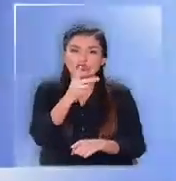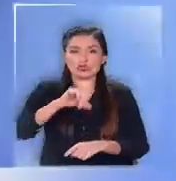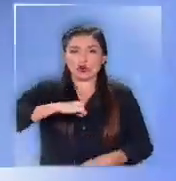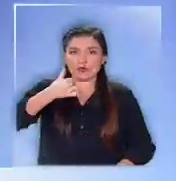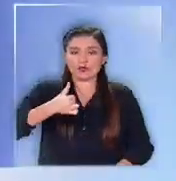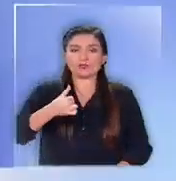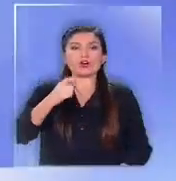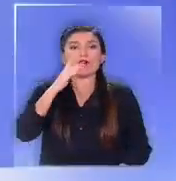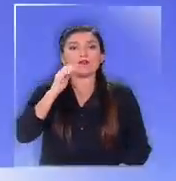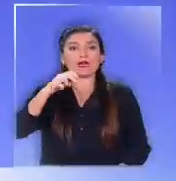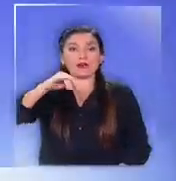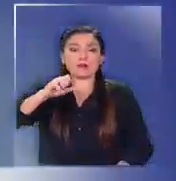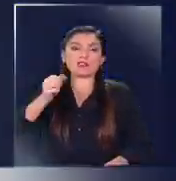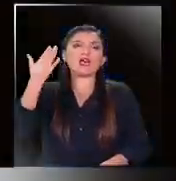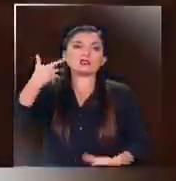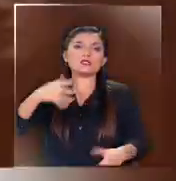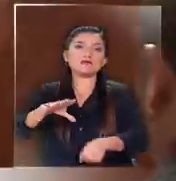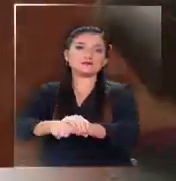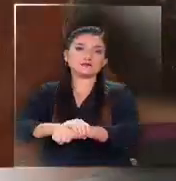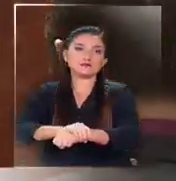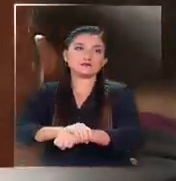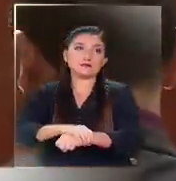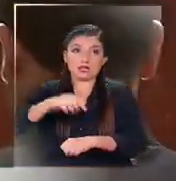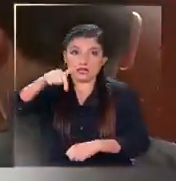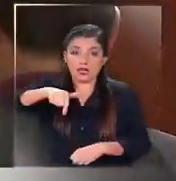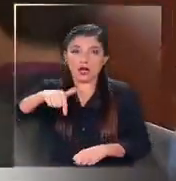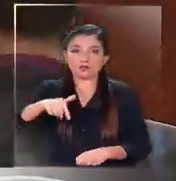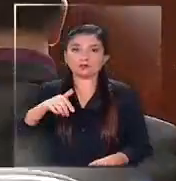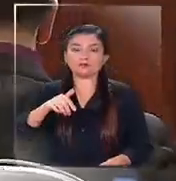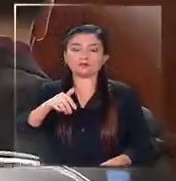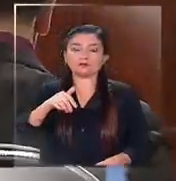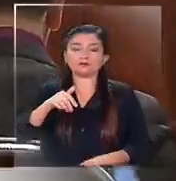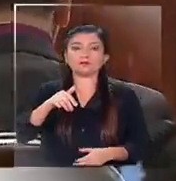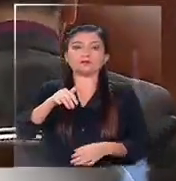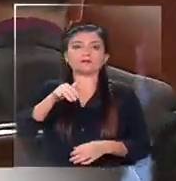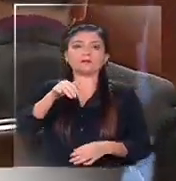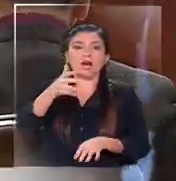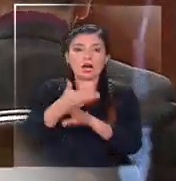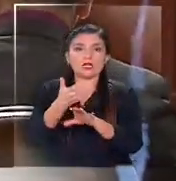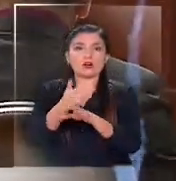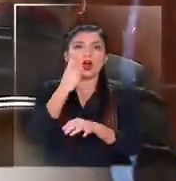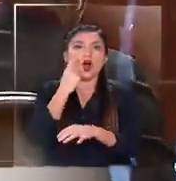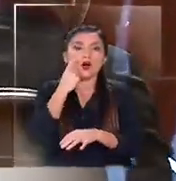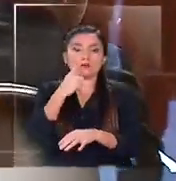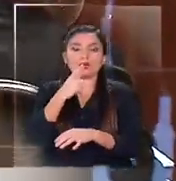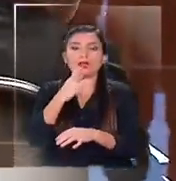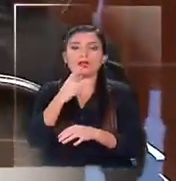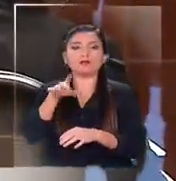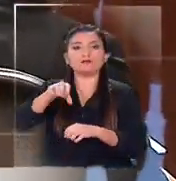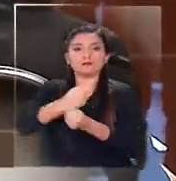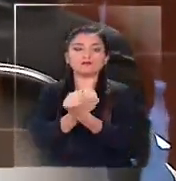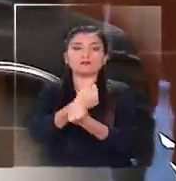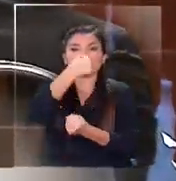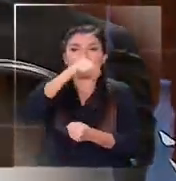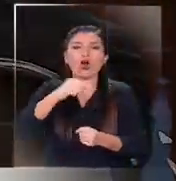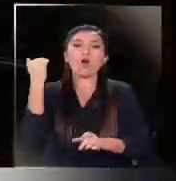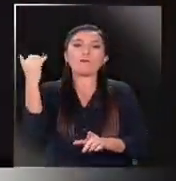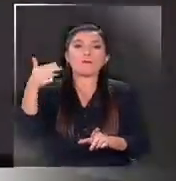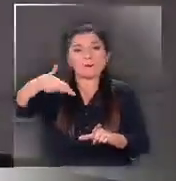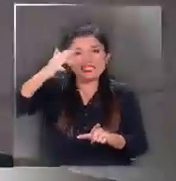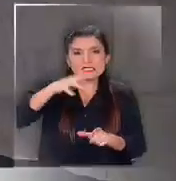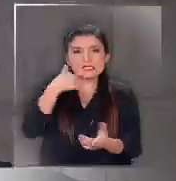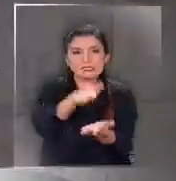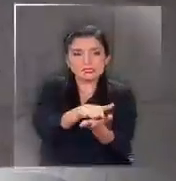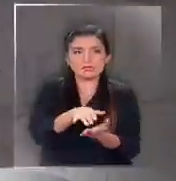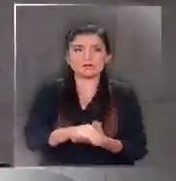capturado. Este miércoles, Obed fue formalizado por homicidio calificado y quedó, al igual que su hermano, en prisión preventiva. Si bien no dispara,